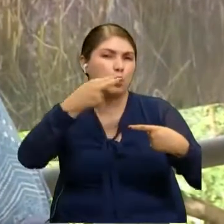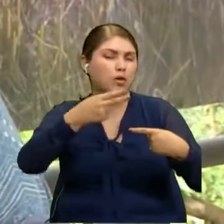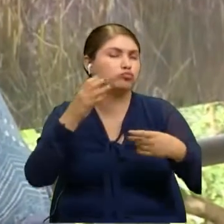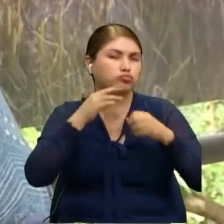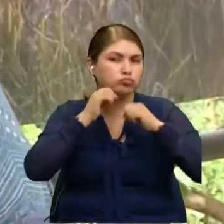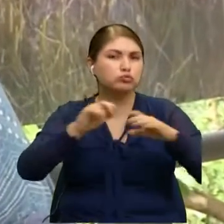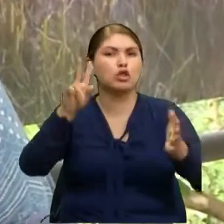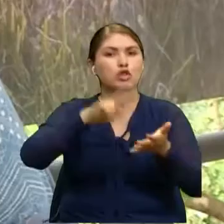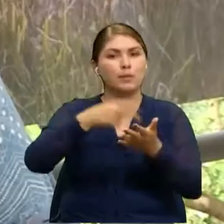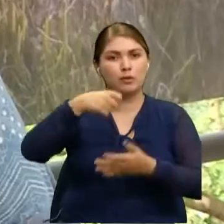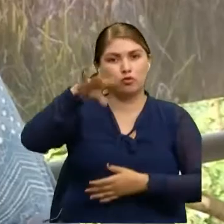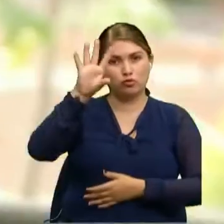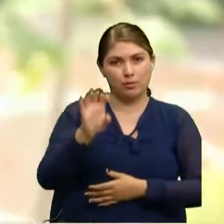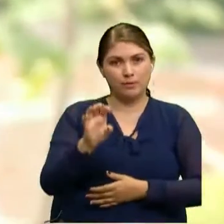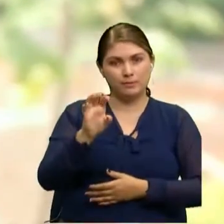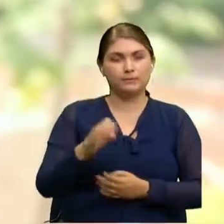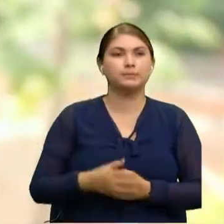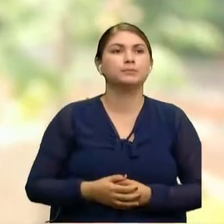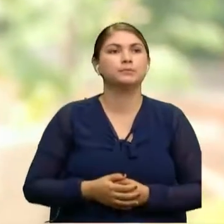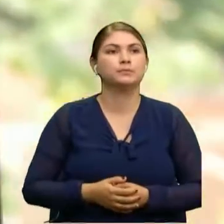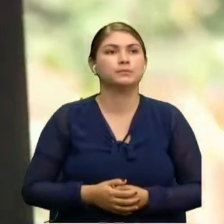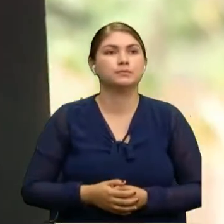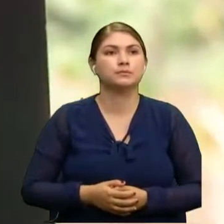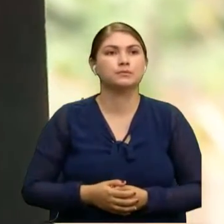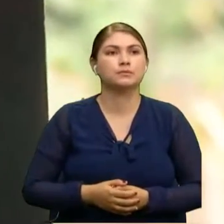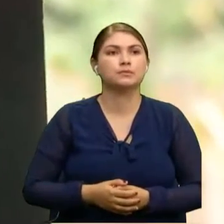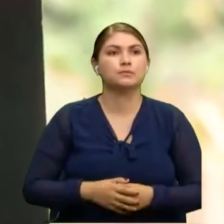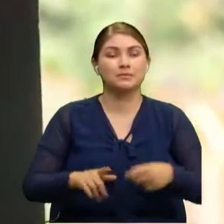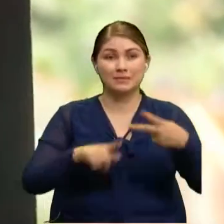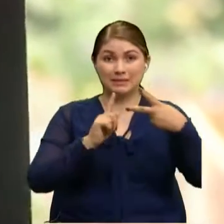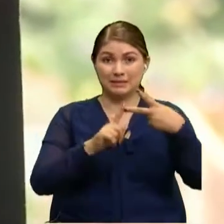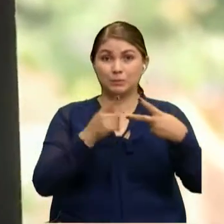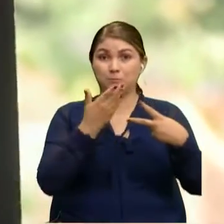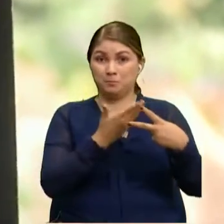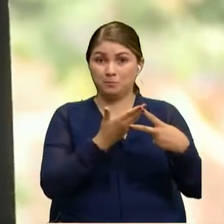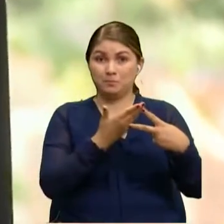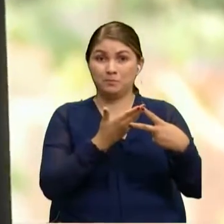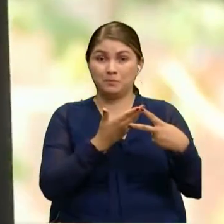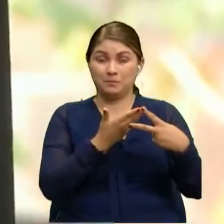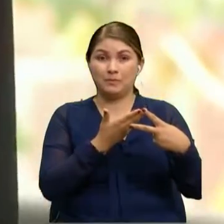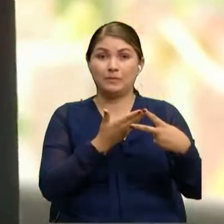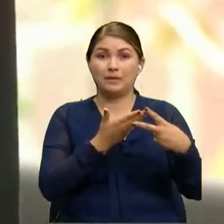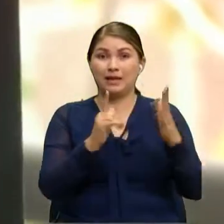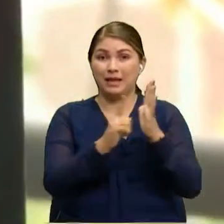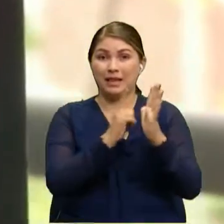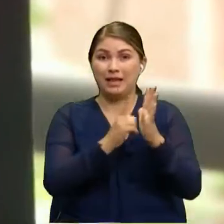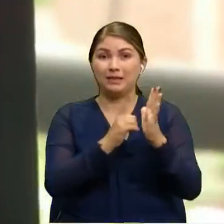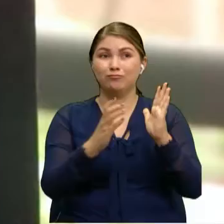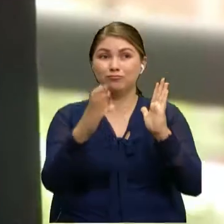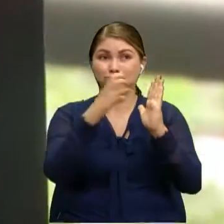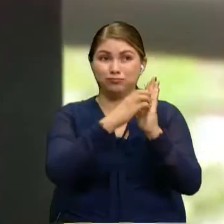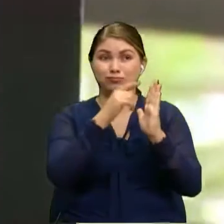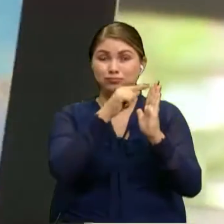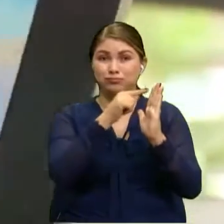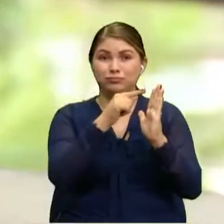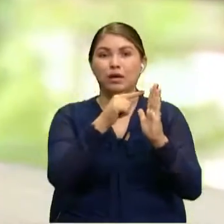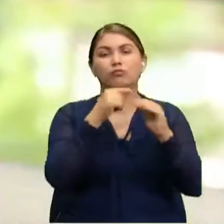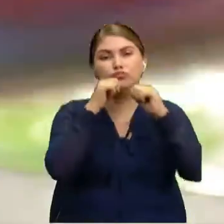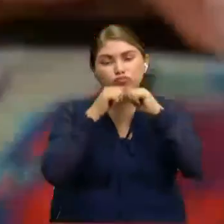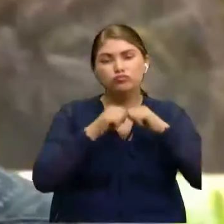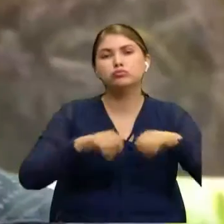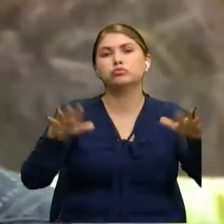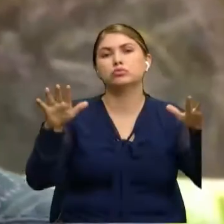en el 2019 con Fallidos Editores. El segundo, ese mismo año, fue No te creas poeta, que es una plaqueta de poesía que